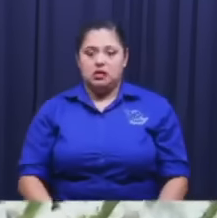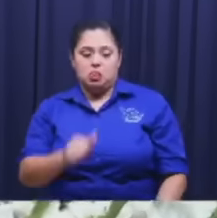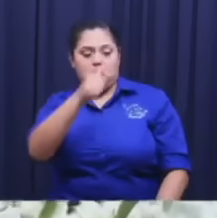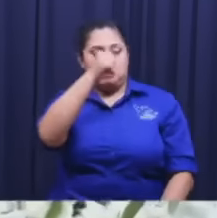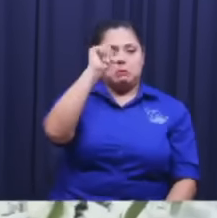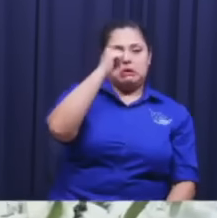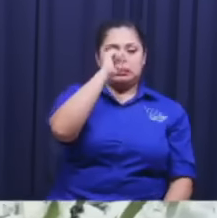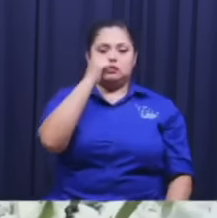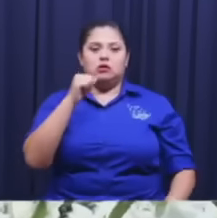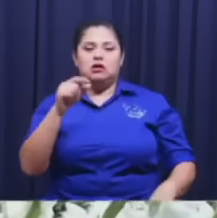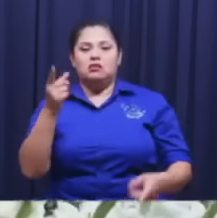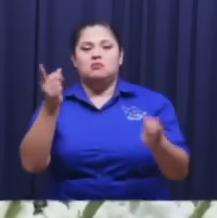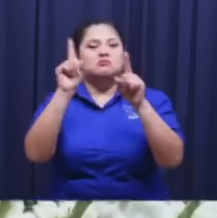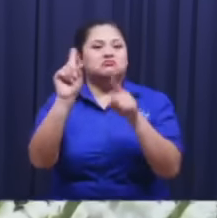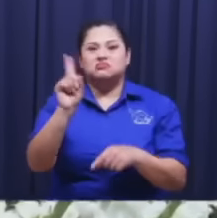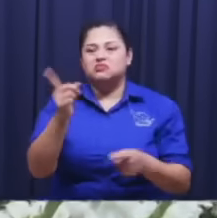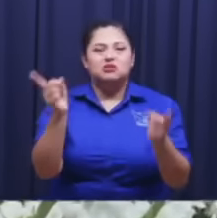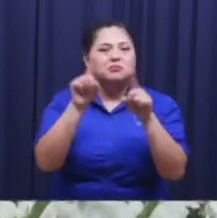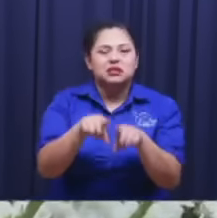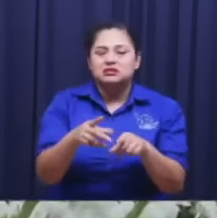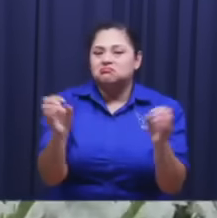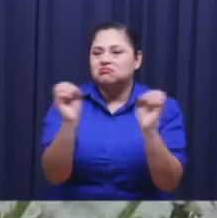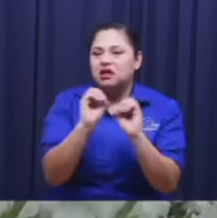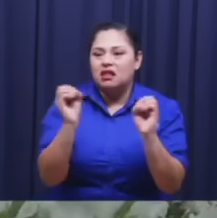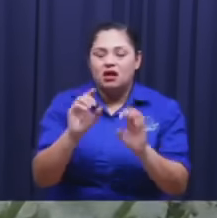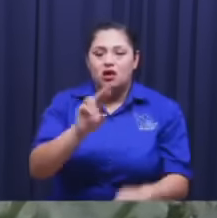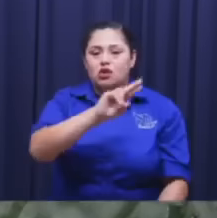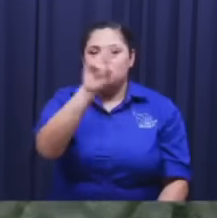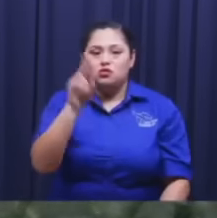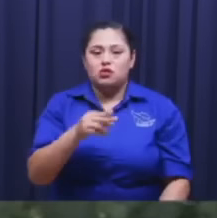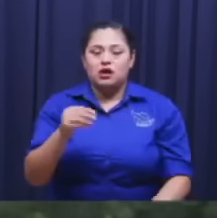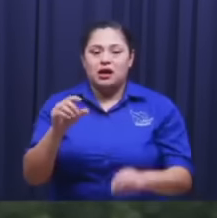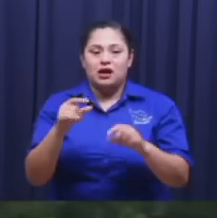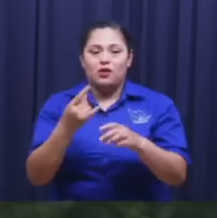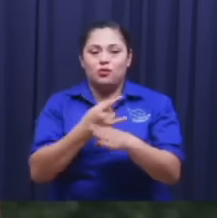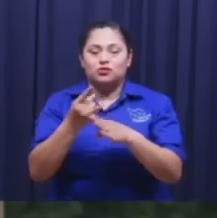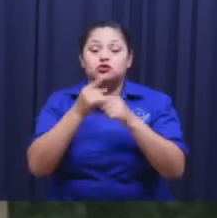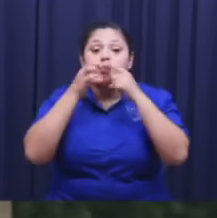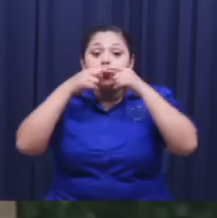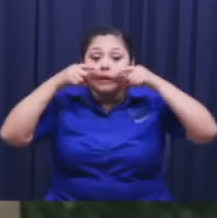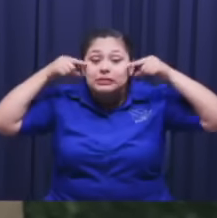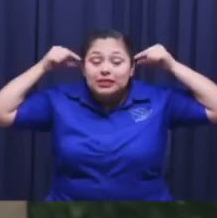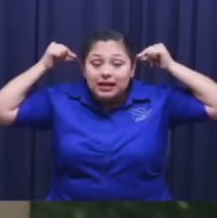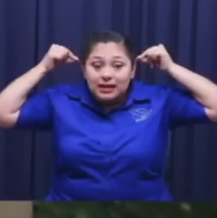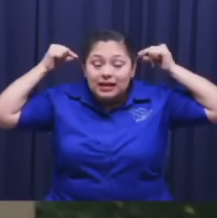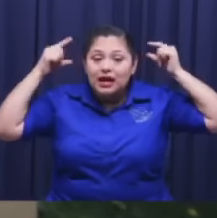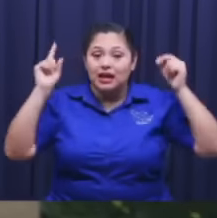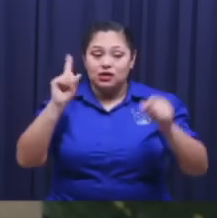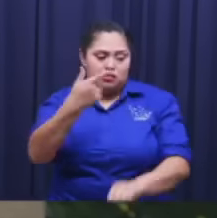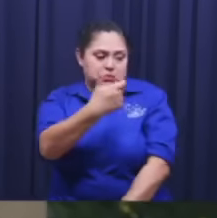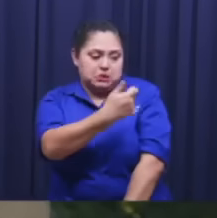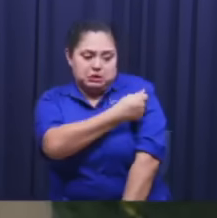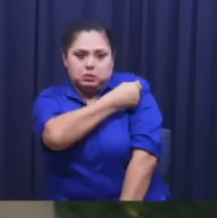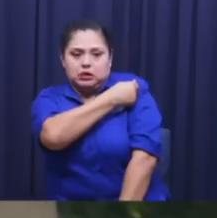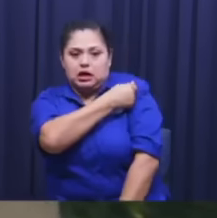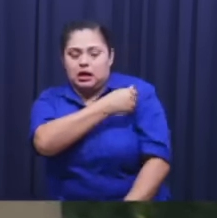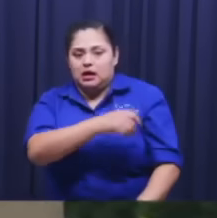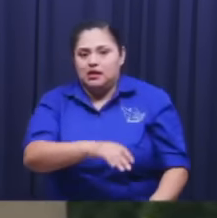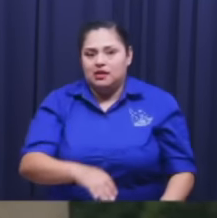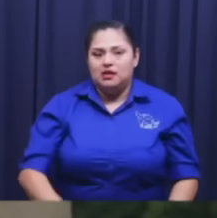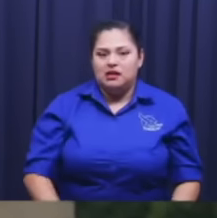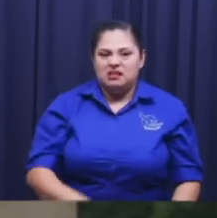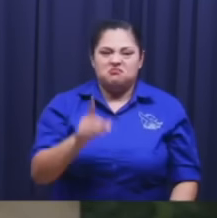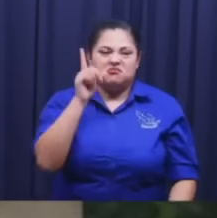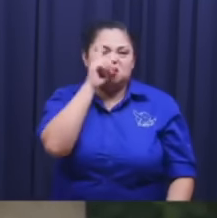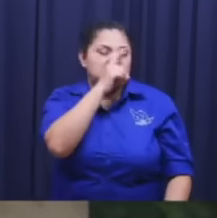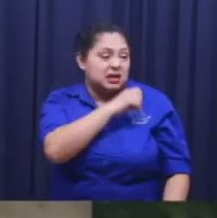y no le pasa nada. Nunca usó mascarilla, ni se vacunó, y no le dio ni catarro el infeliz. Y yo que me cuidé